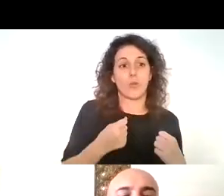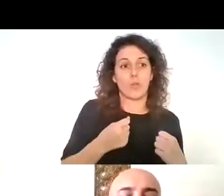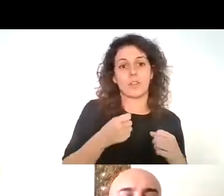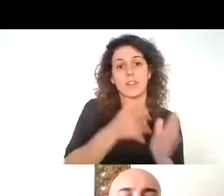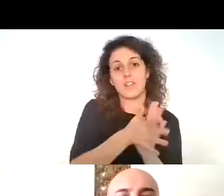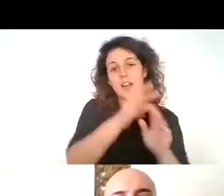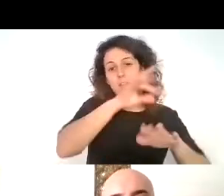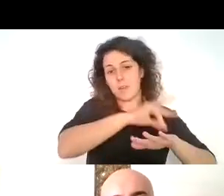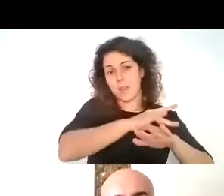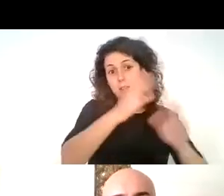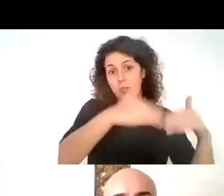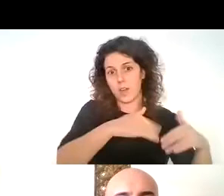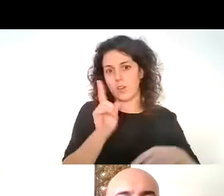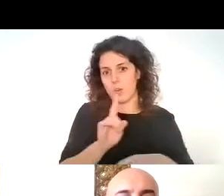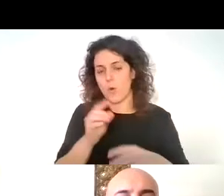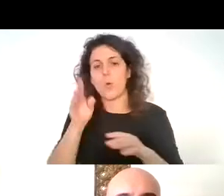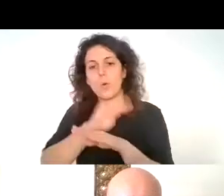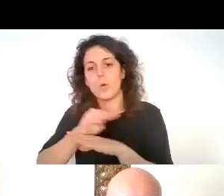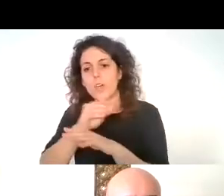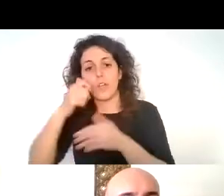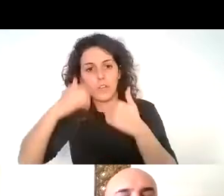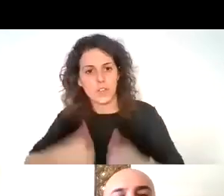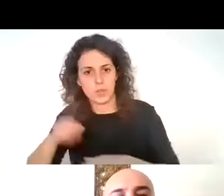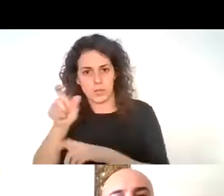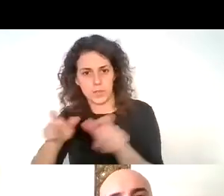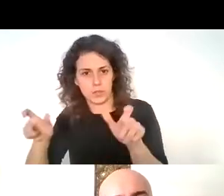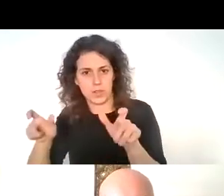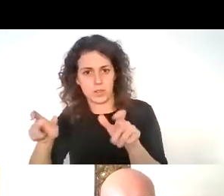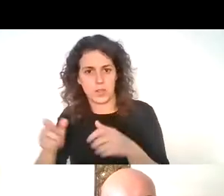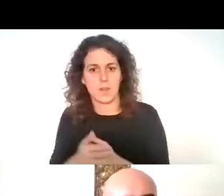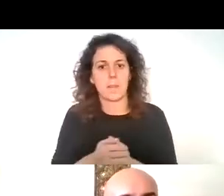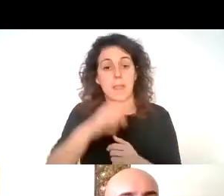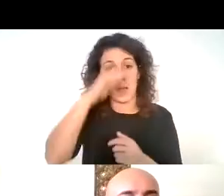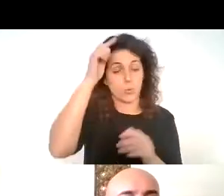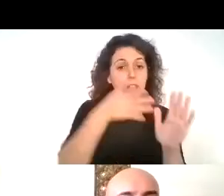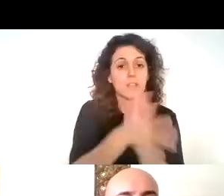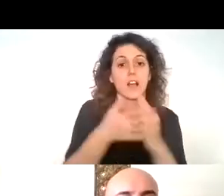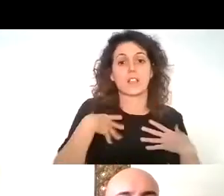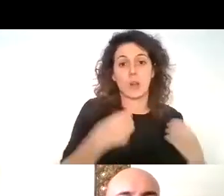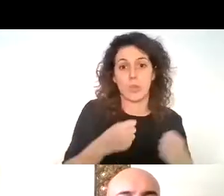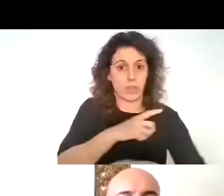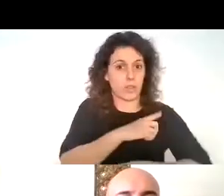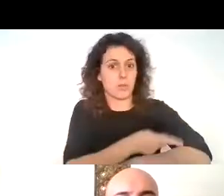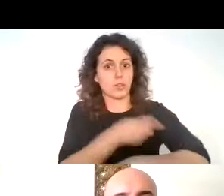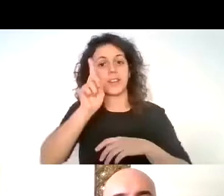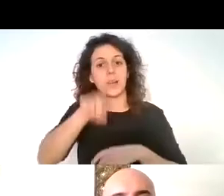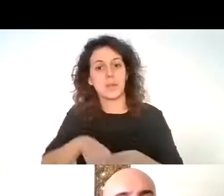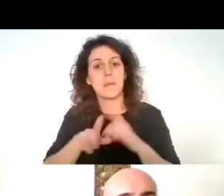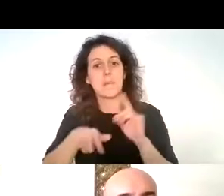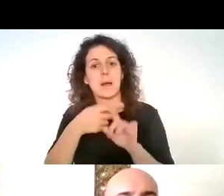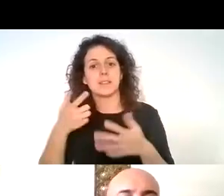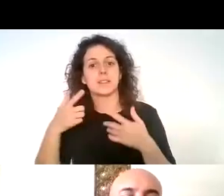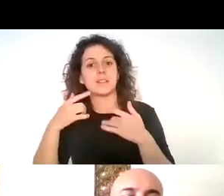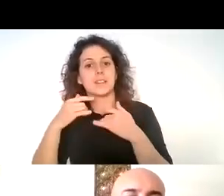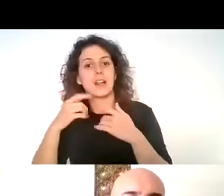y emocional de las personas. La cultura es salud, el deporte obviamente lo es, así como el disfrutar de la